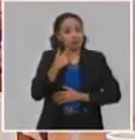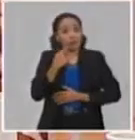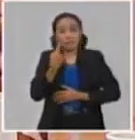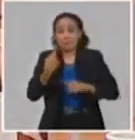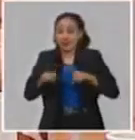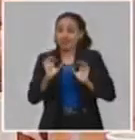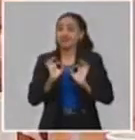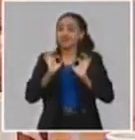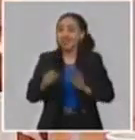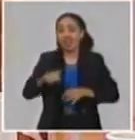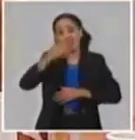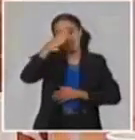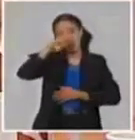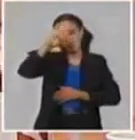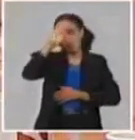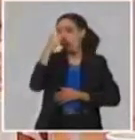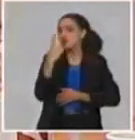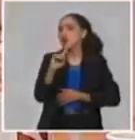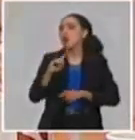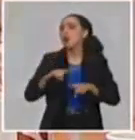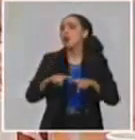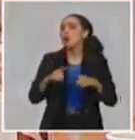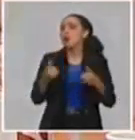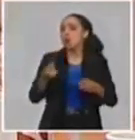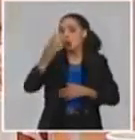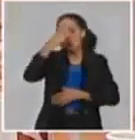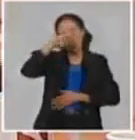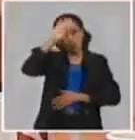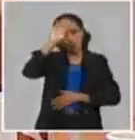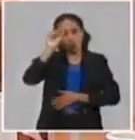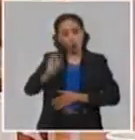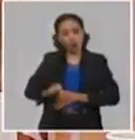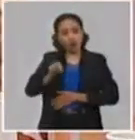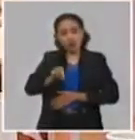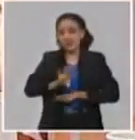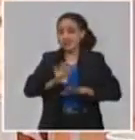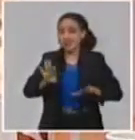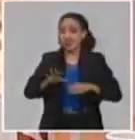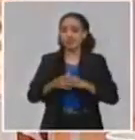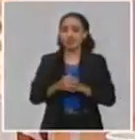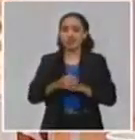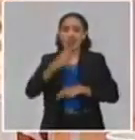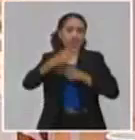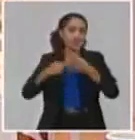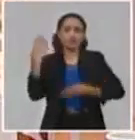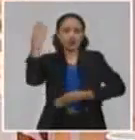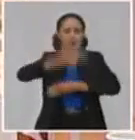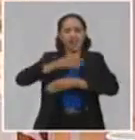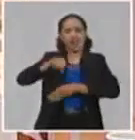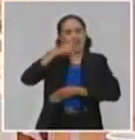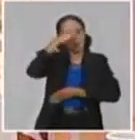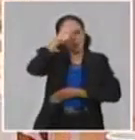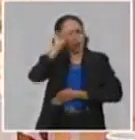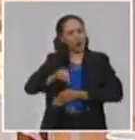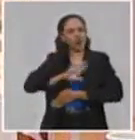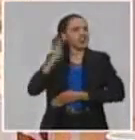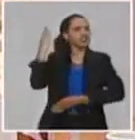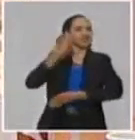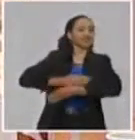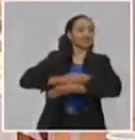a Cuba, solo por ser cubano, ese hecho ya no hace que nos bloqueen.